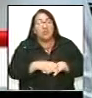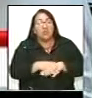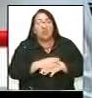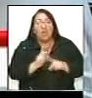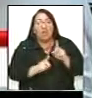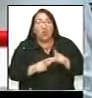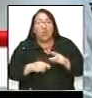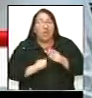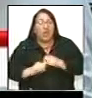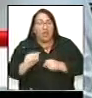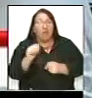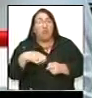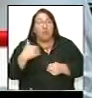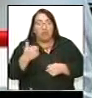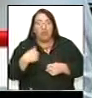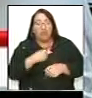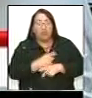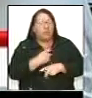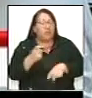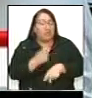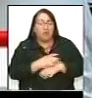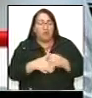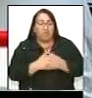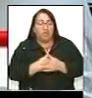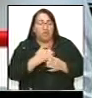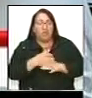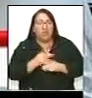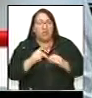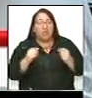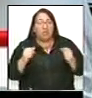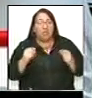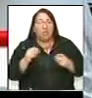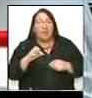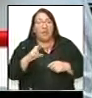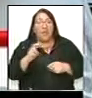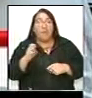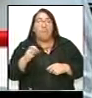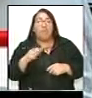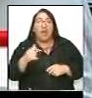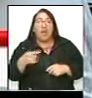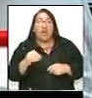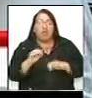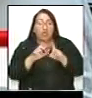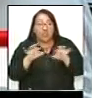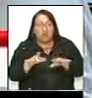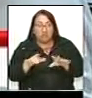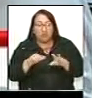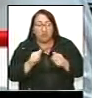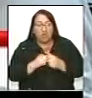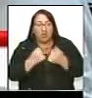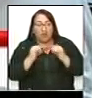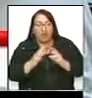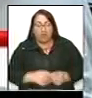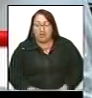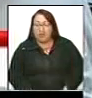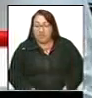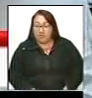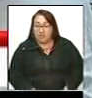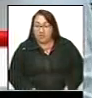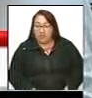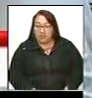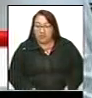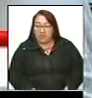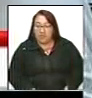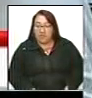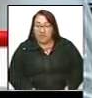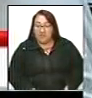tan alejadas podemos automatizarlo todo a través de un sistema prepago ya digital manejado por la informática espero